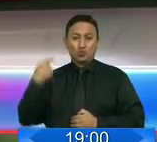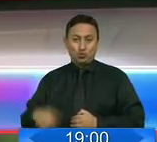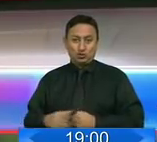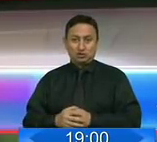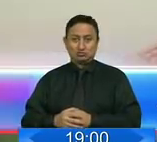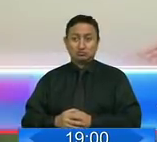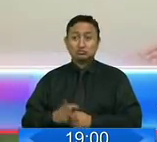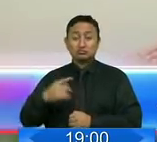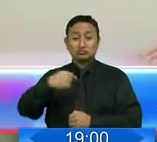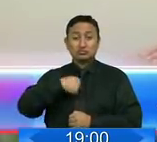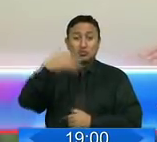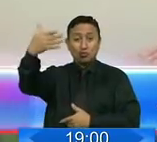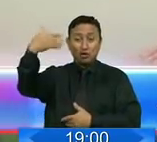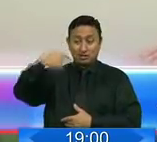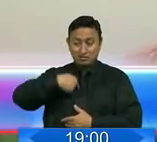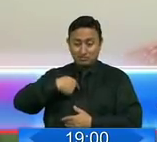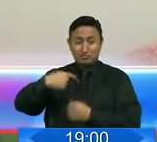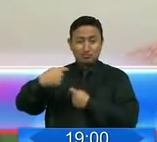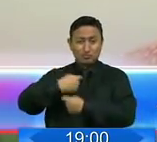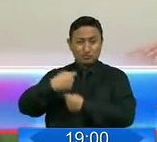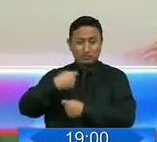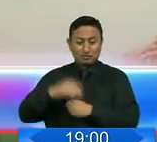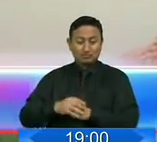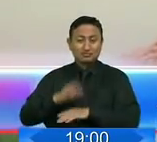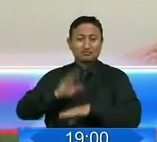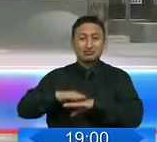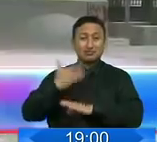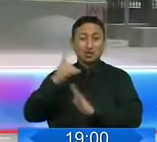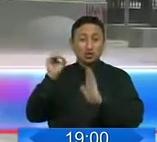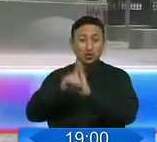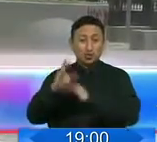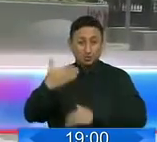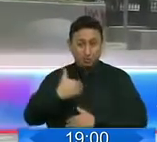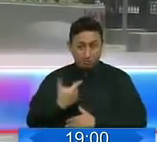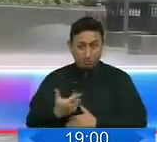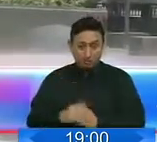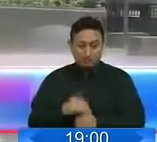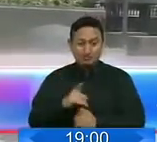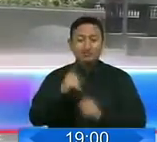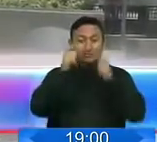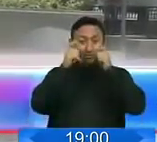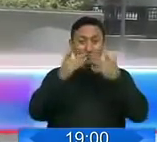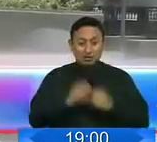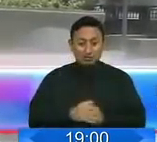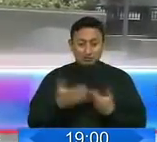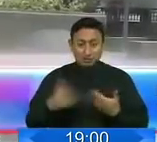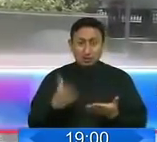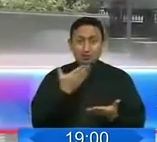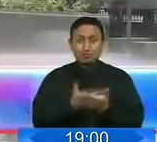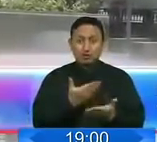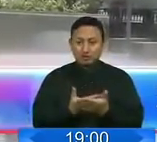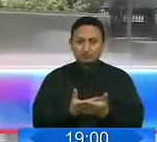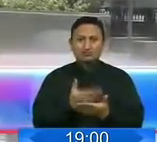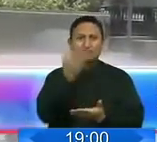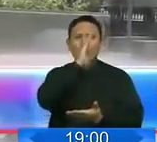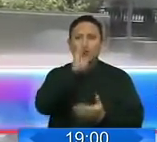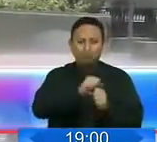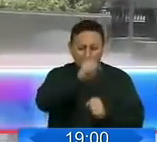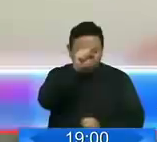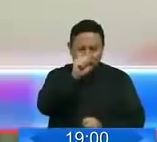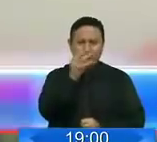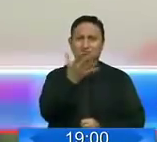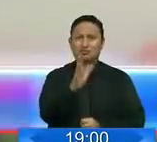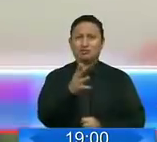perseguido político y aseguró que pese a las acusaciones en su contra, la Fiscalía Ecuatoriana no ha podido ni podrá encontrarle culpable.